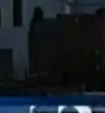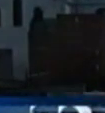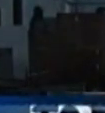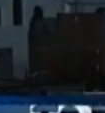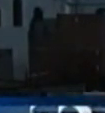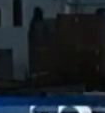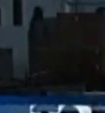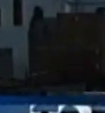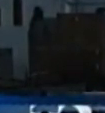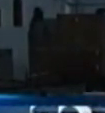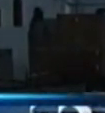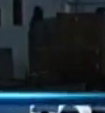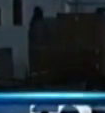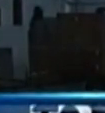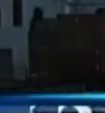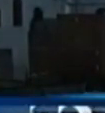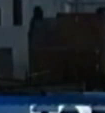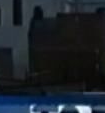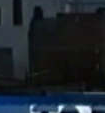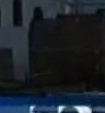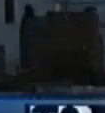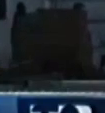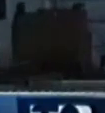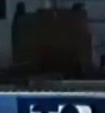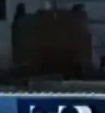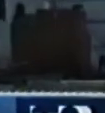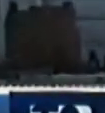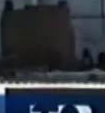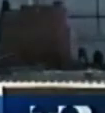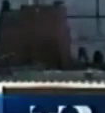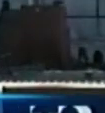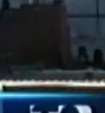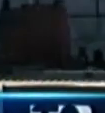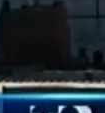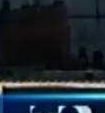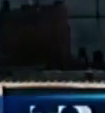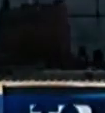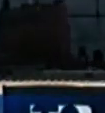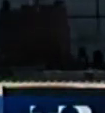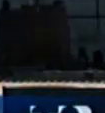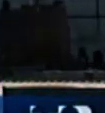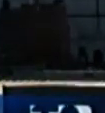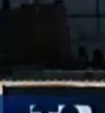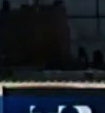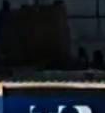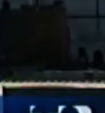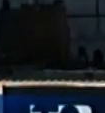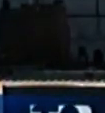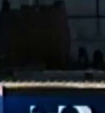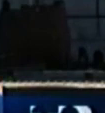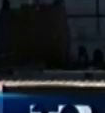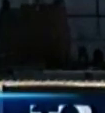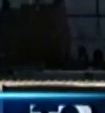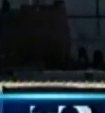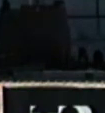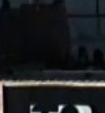Iniciamos un noticiero de la comunidad con una toma del volcán Cayambe. Una imagen preciosa gracias a las cámaras del Servicio Integrado